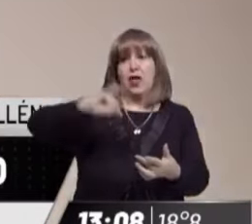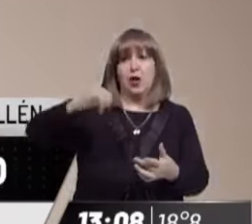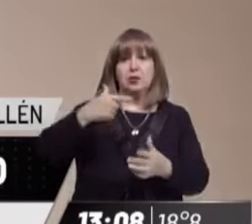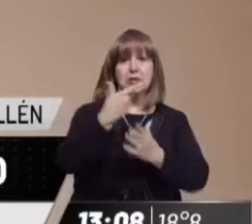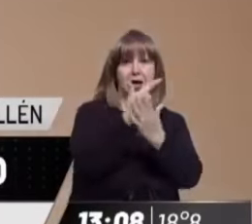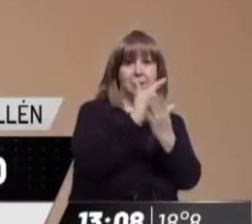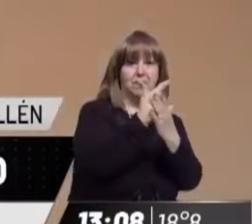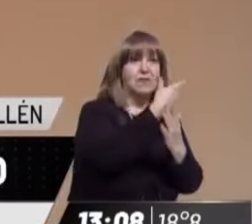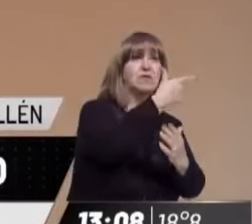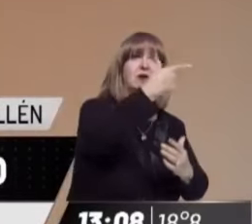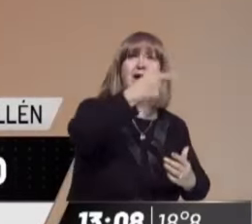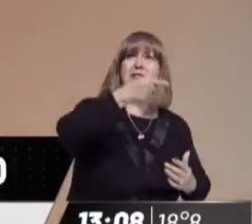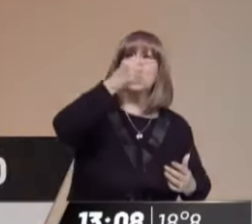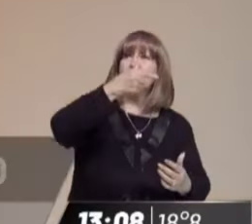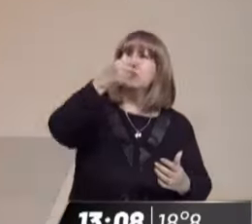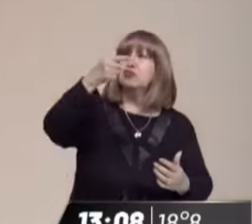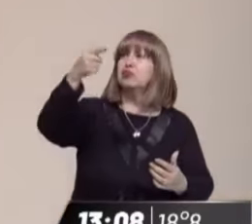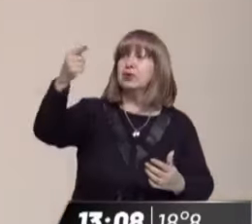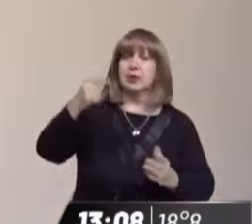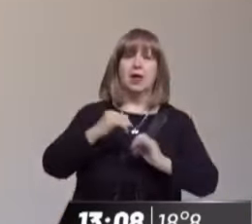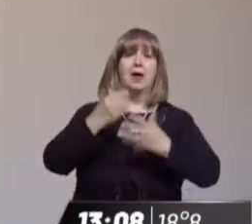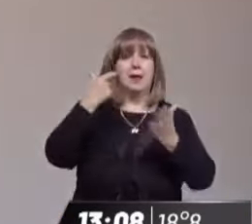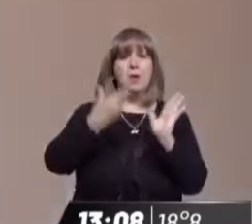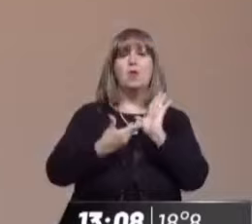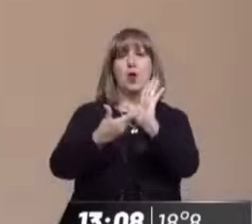una desilusión, un dolor de cabeza para cualquiera.